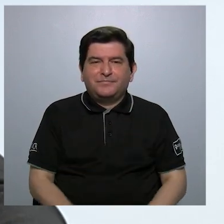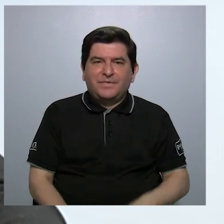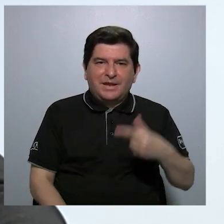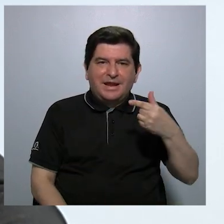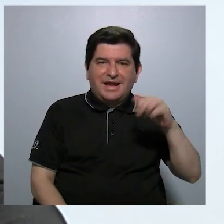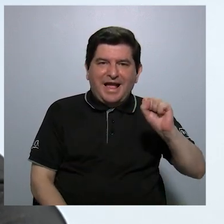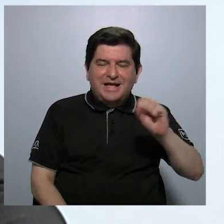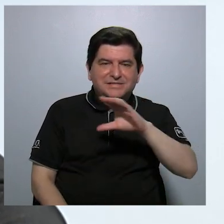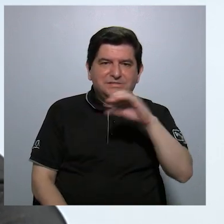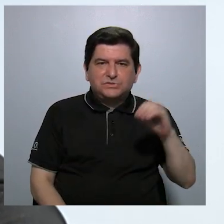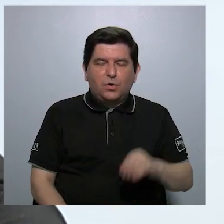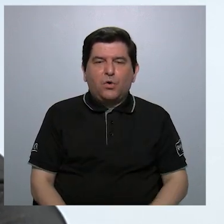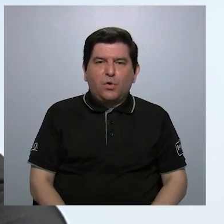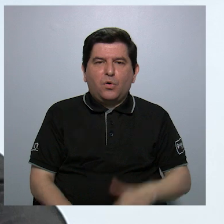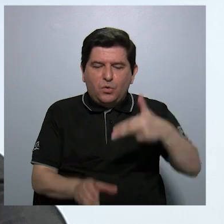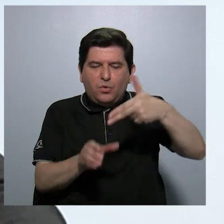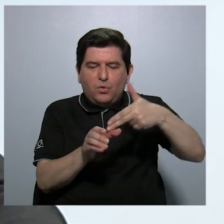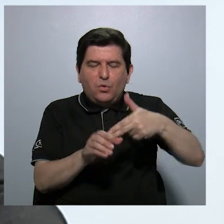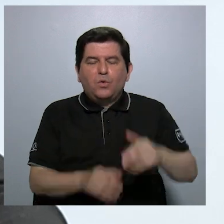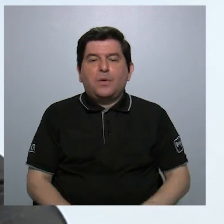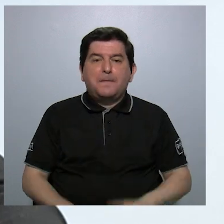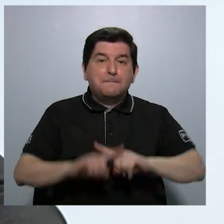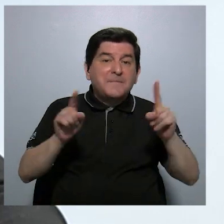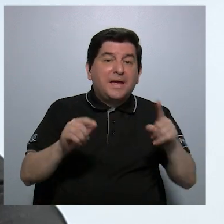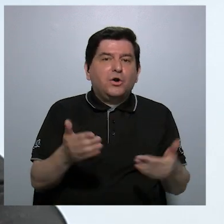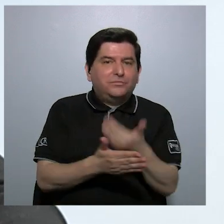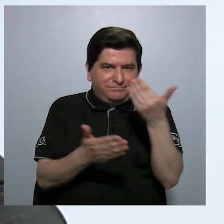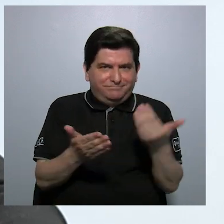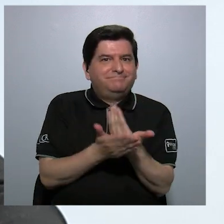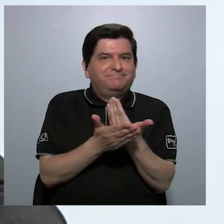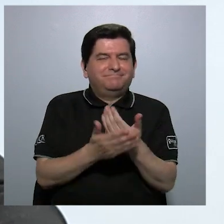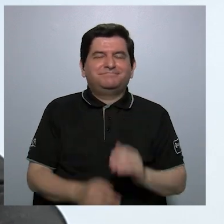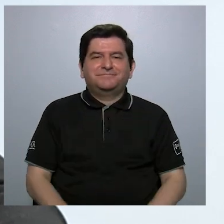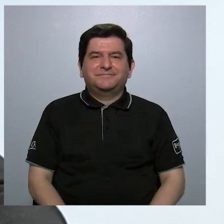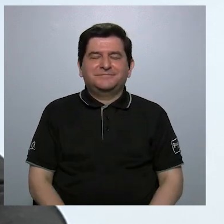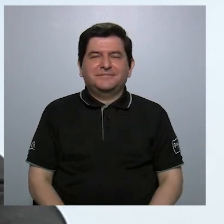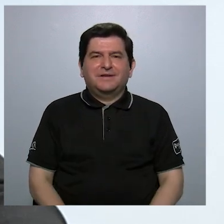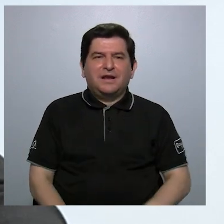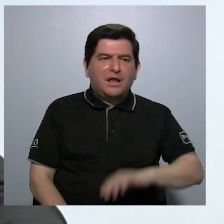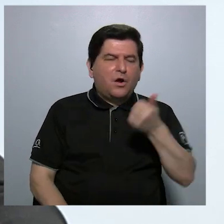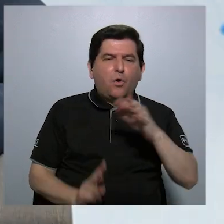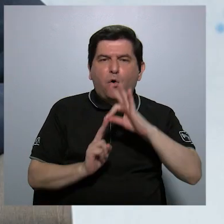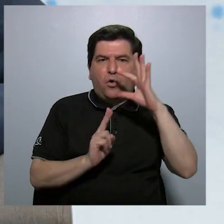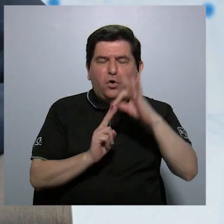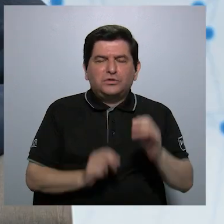combustibles gaseosos o líquidos de fuente renovable. ¿Qué otras alternativas de